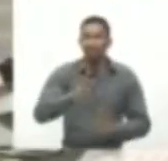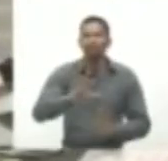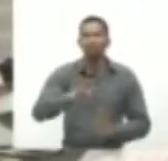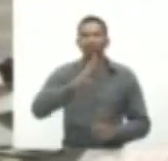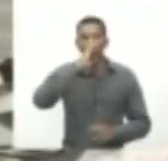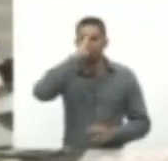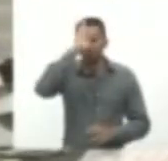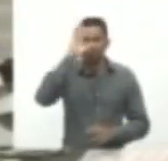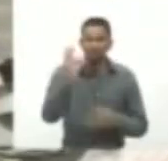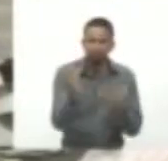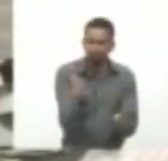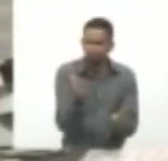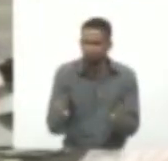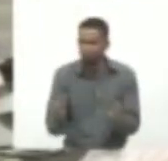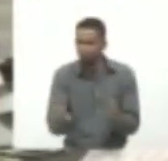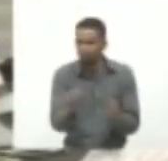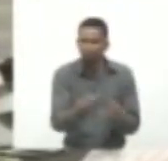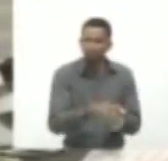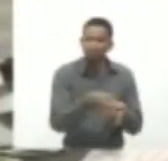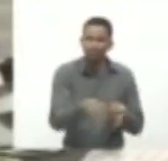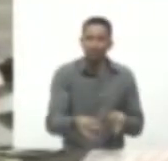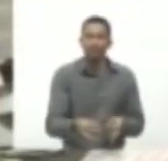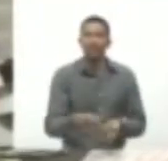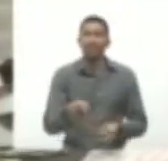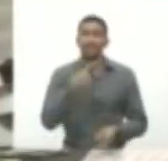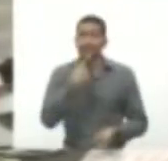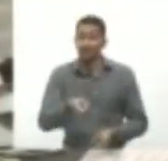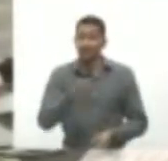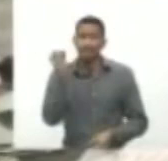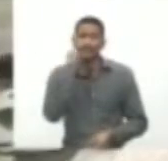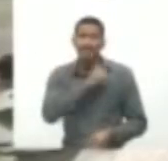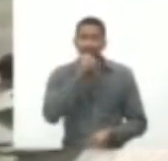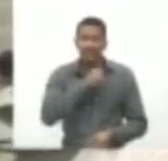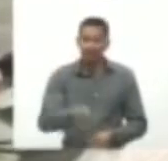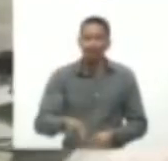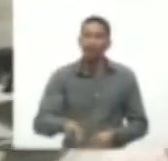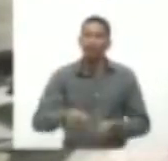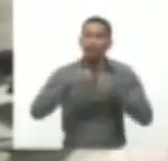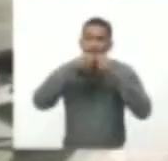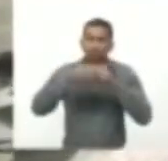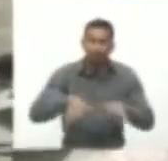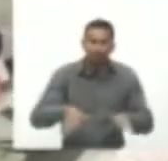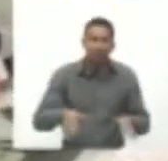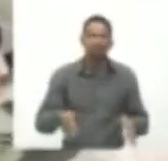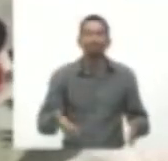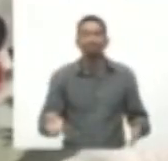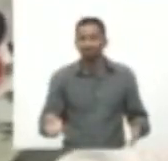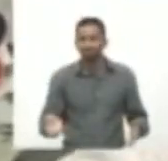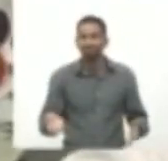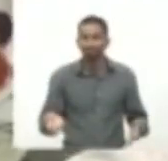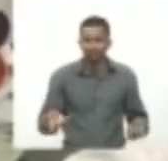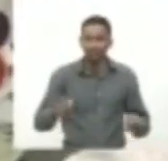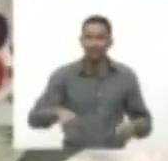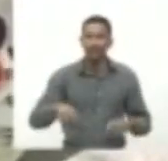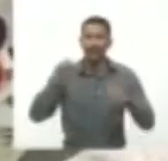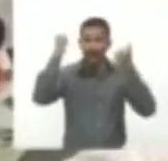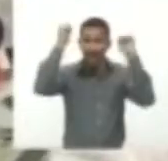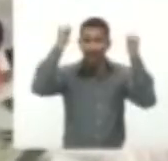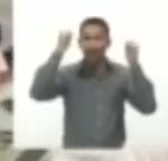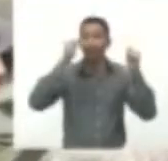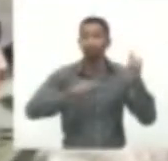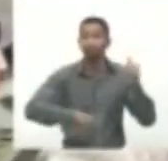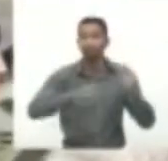los pueblos. Por ejemplo, eso de la cerveza en los lugares públicos, la cercanía del carnaval, que las costumbres de aquí son